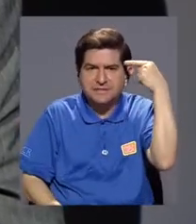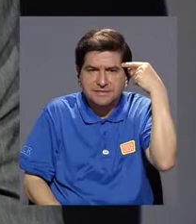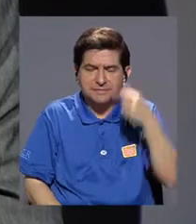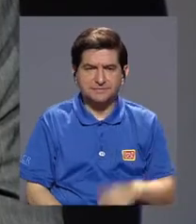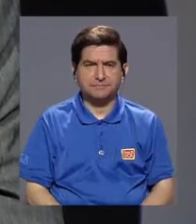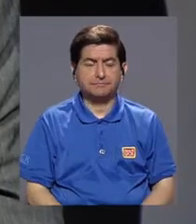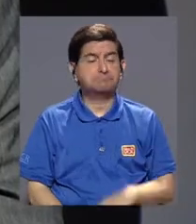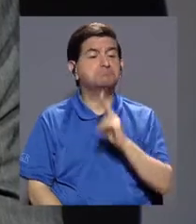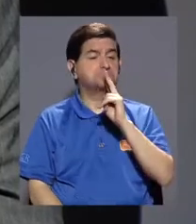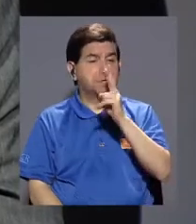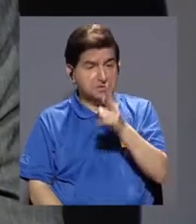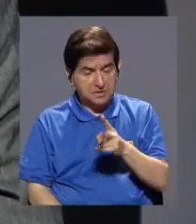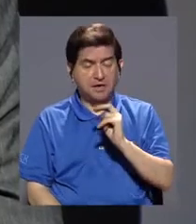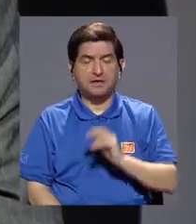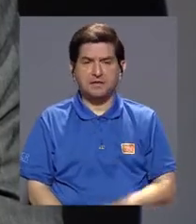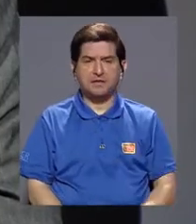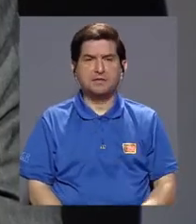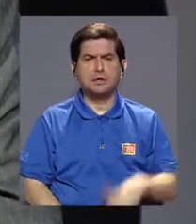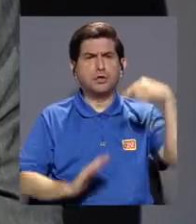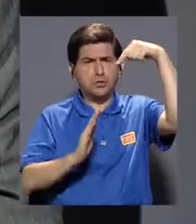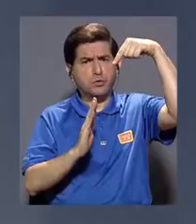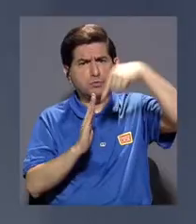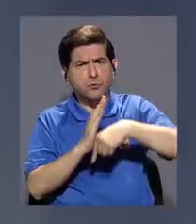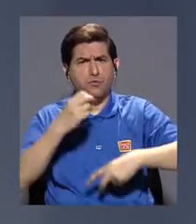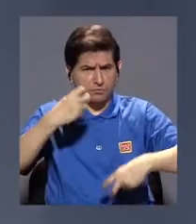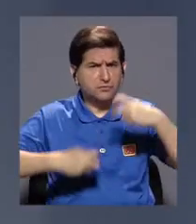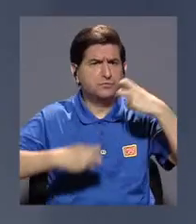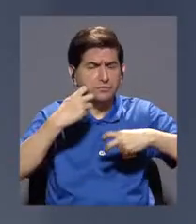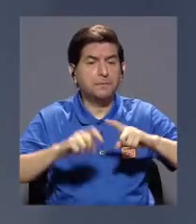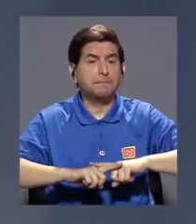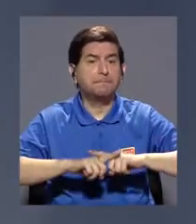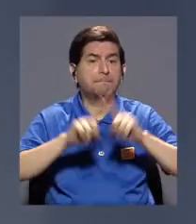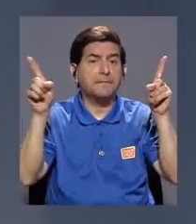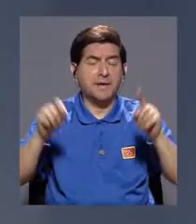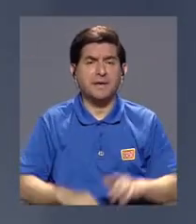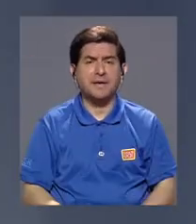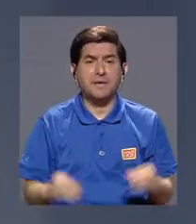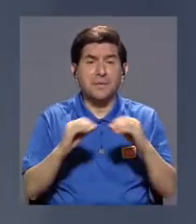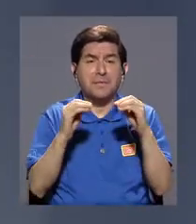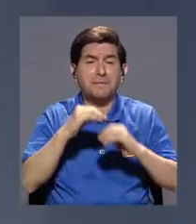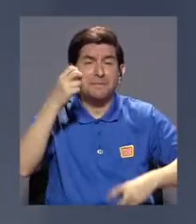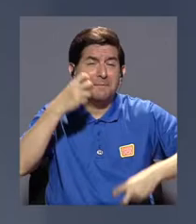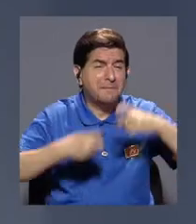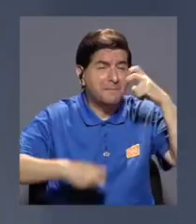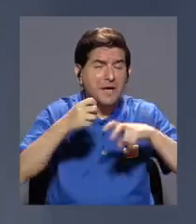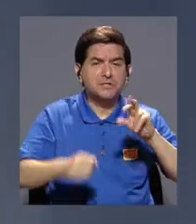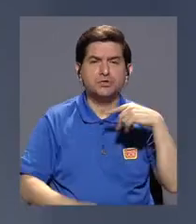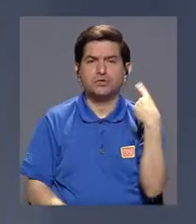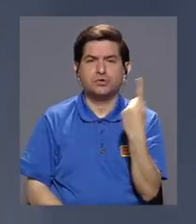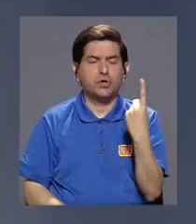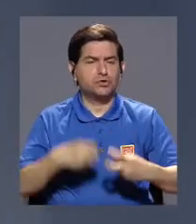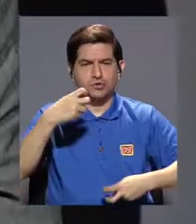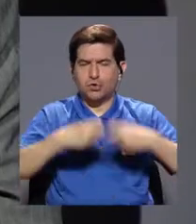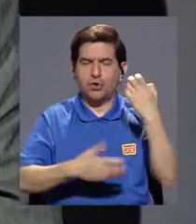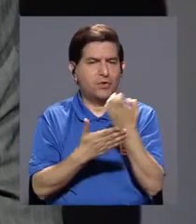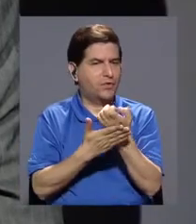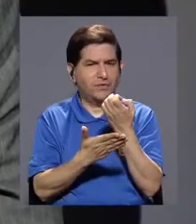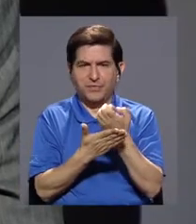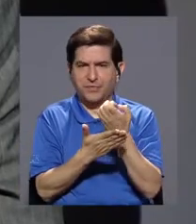lo cual es cierto y es grave la crisis. Pero en realidad lo más grave es que no solo hay una crisis